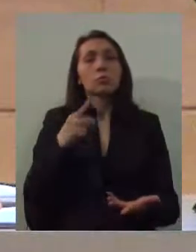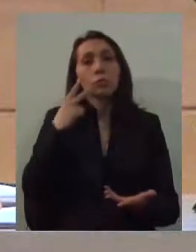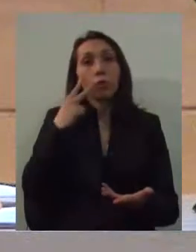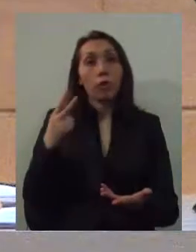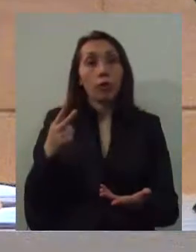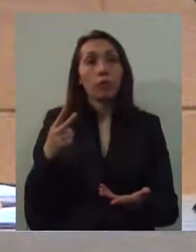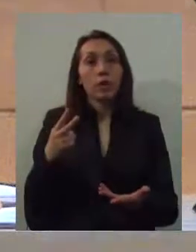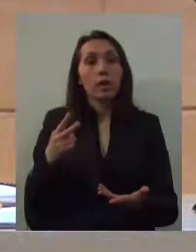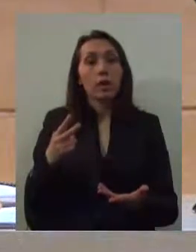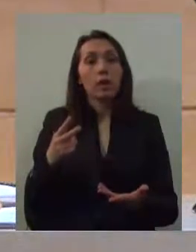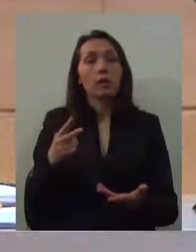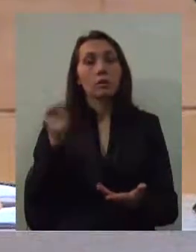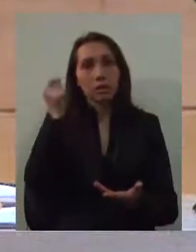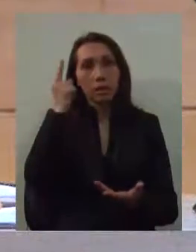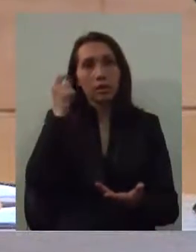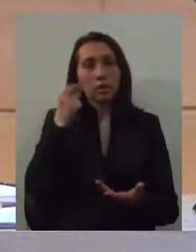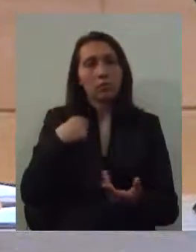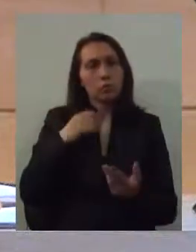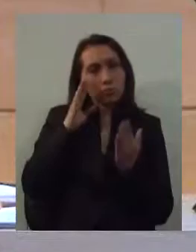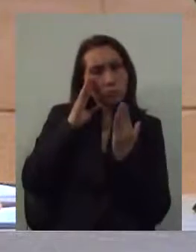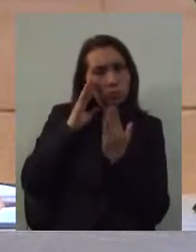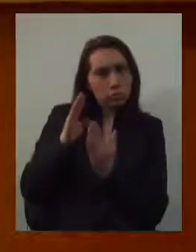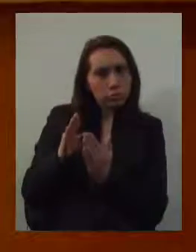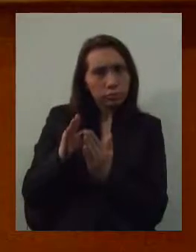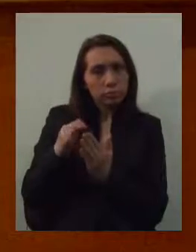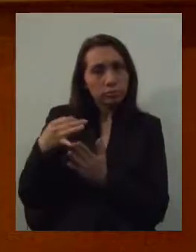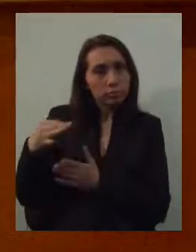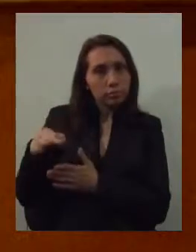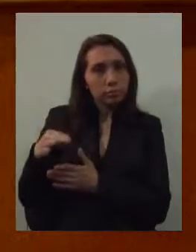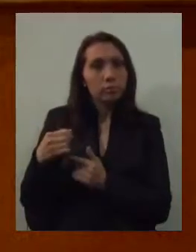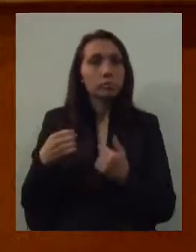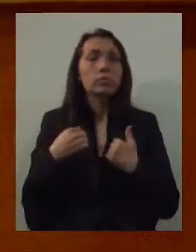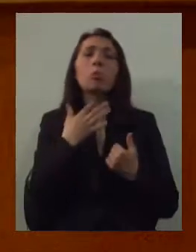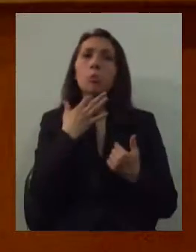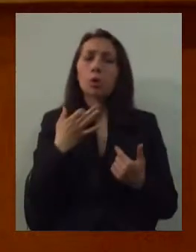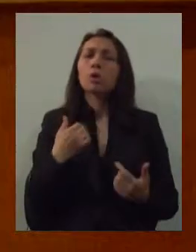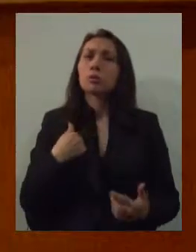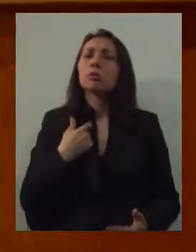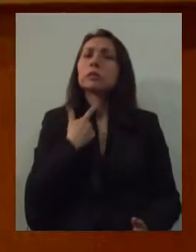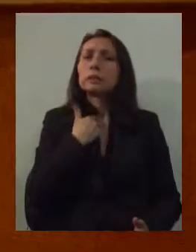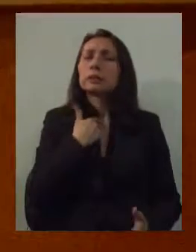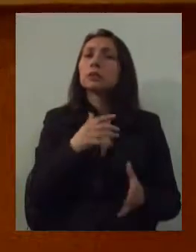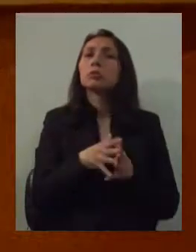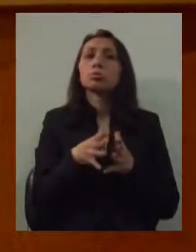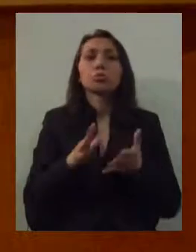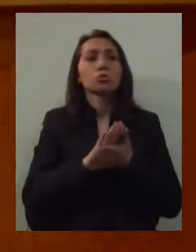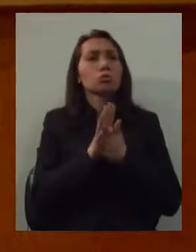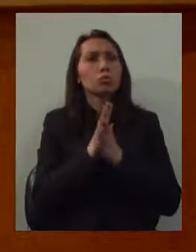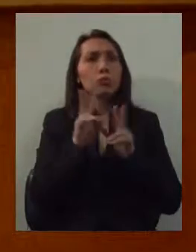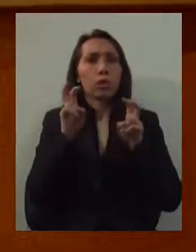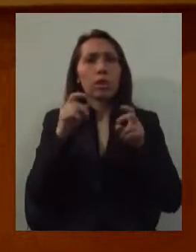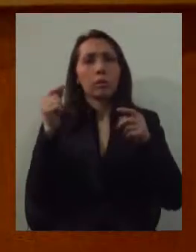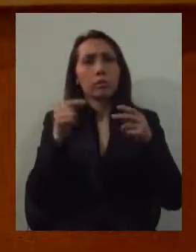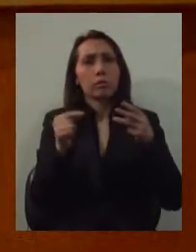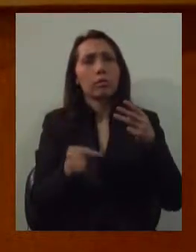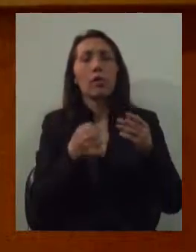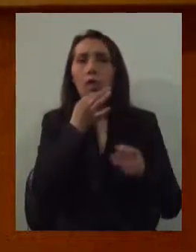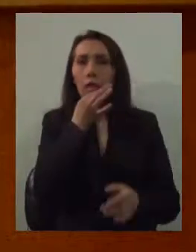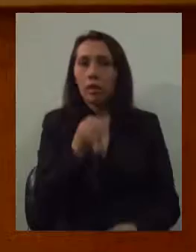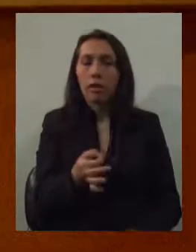que se ha dado cuenta, he estado muy atento a ella, porque me ha interesado muchísimo todos los tópicos que ha